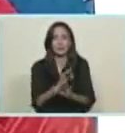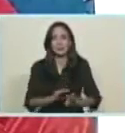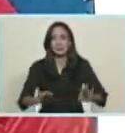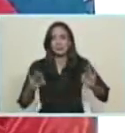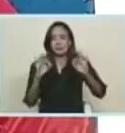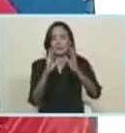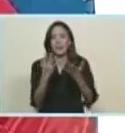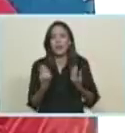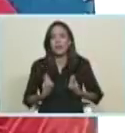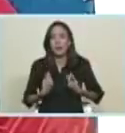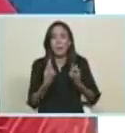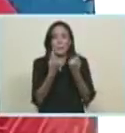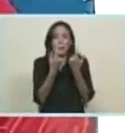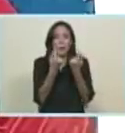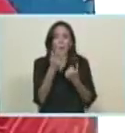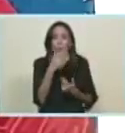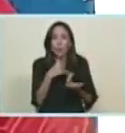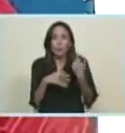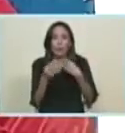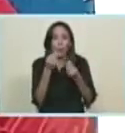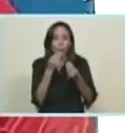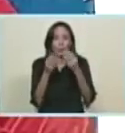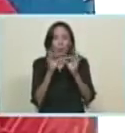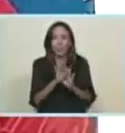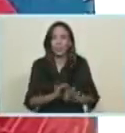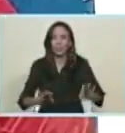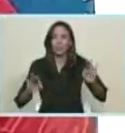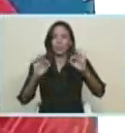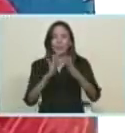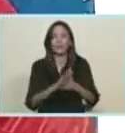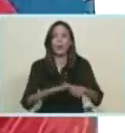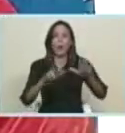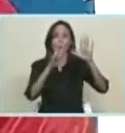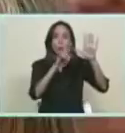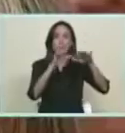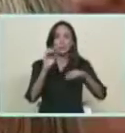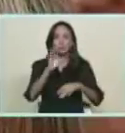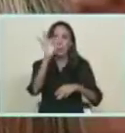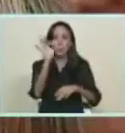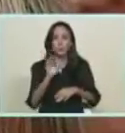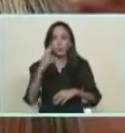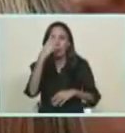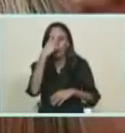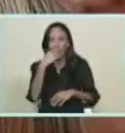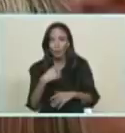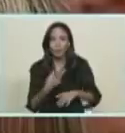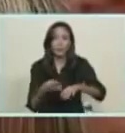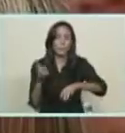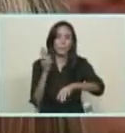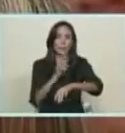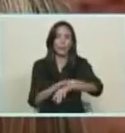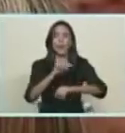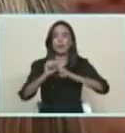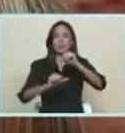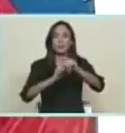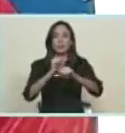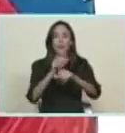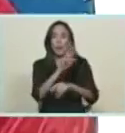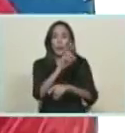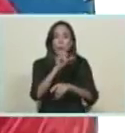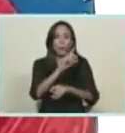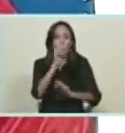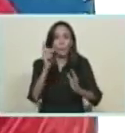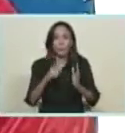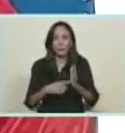a sobrevivir. Por eso era el 80% de pobreza. Un siglo entero